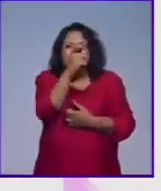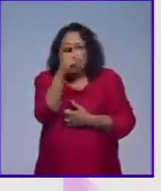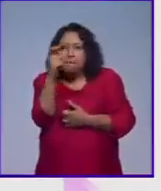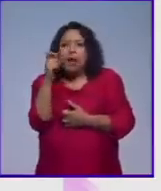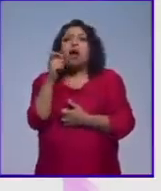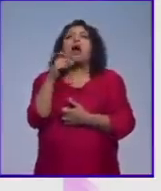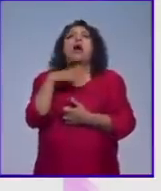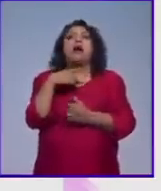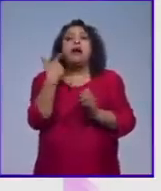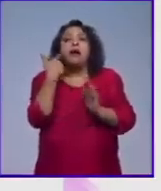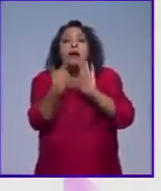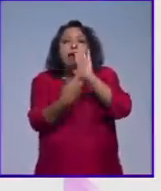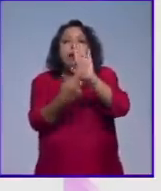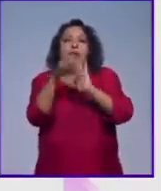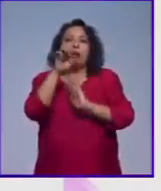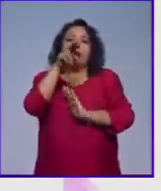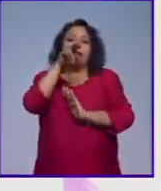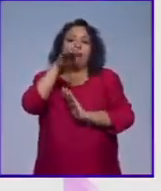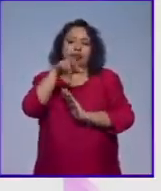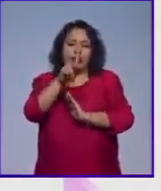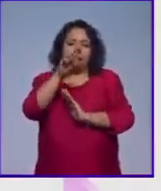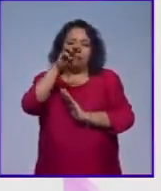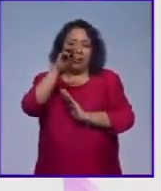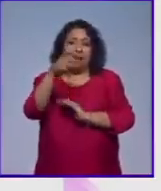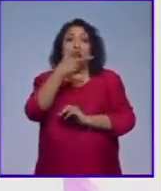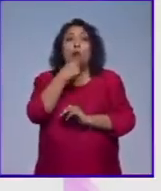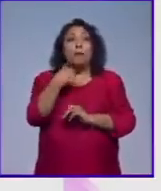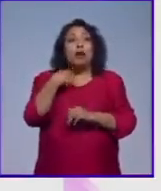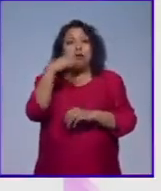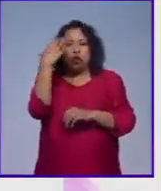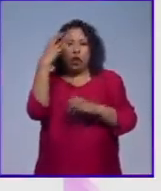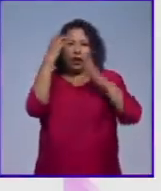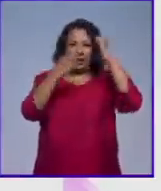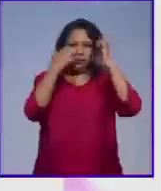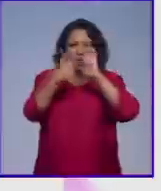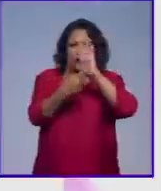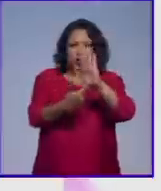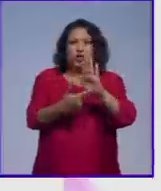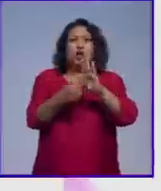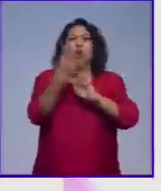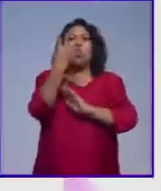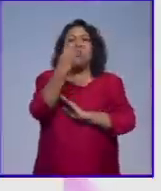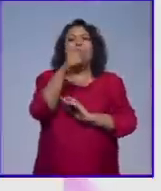dan cuenta de la mirada de ENIAC Martínez, fotógrafo que presenta a la exposición